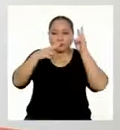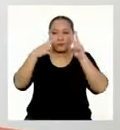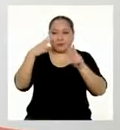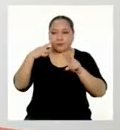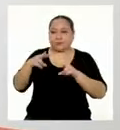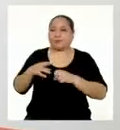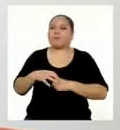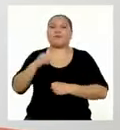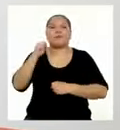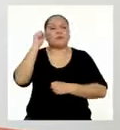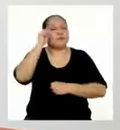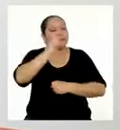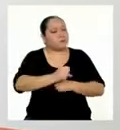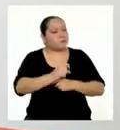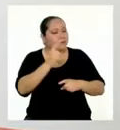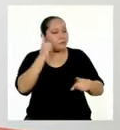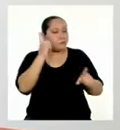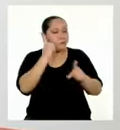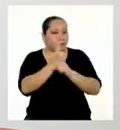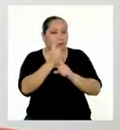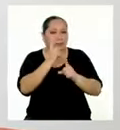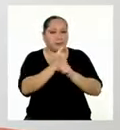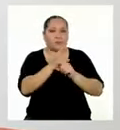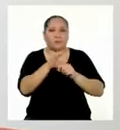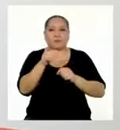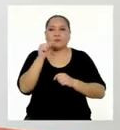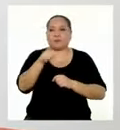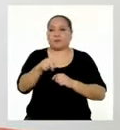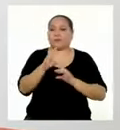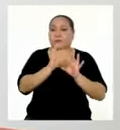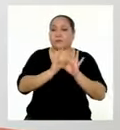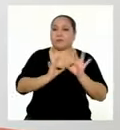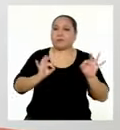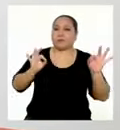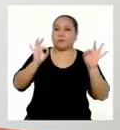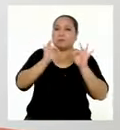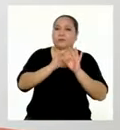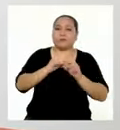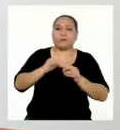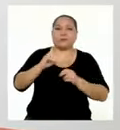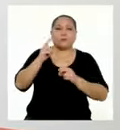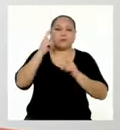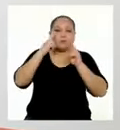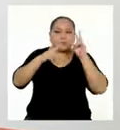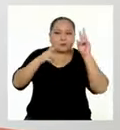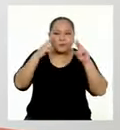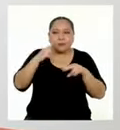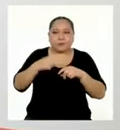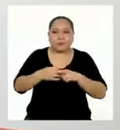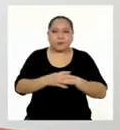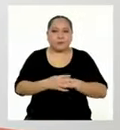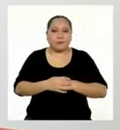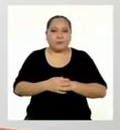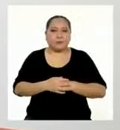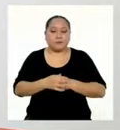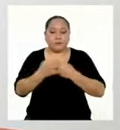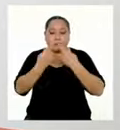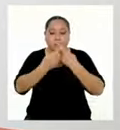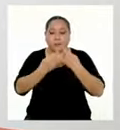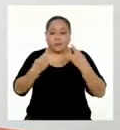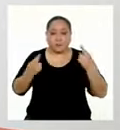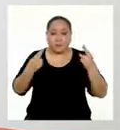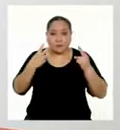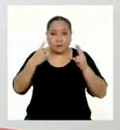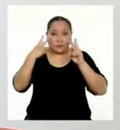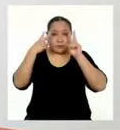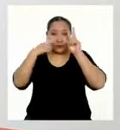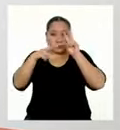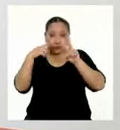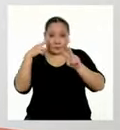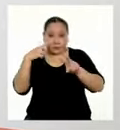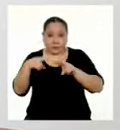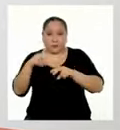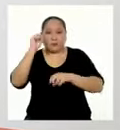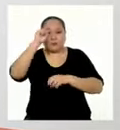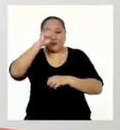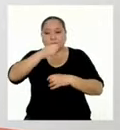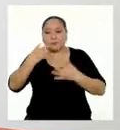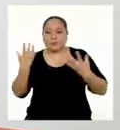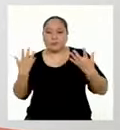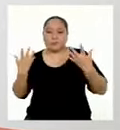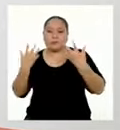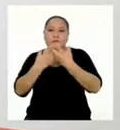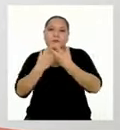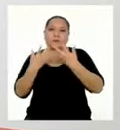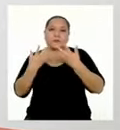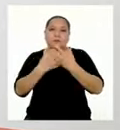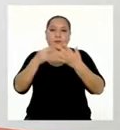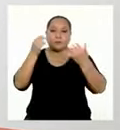En efecto, Yanira. Aquí es importante revisar que los recursos visuales realmente complementen